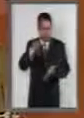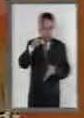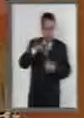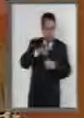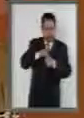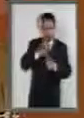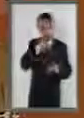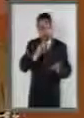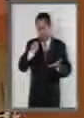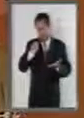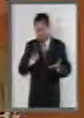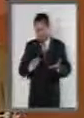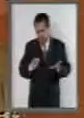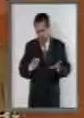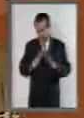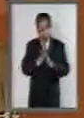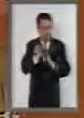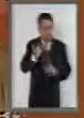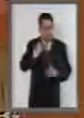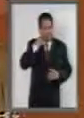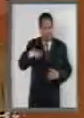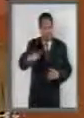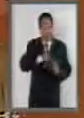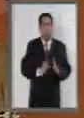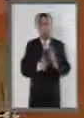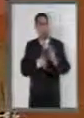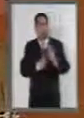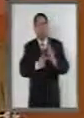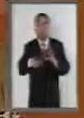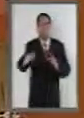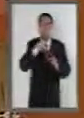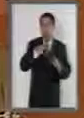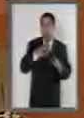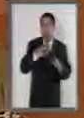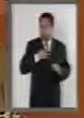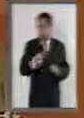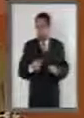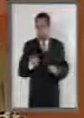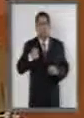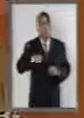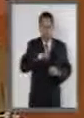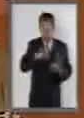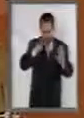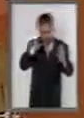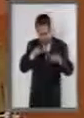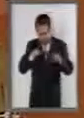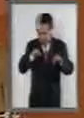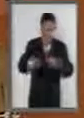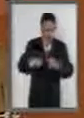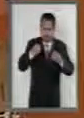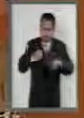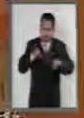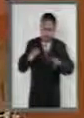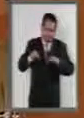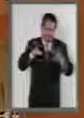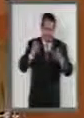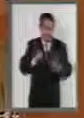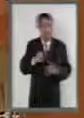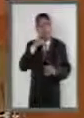este dictamen y así demostrarle a la ciudadanía que nos eligió que estamos ocupados en propiciar un